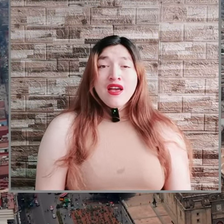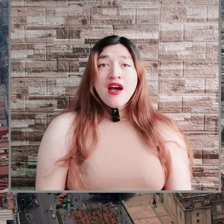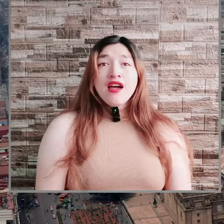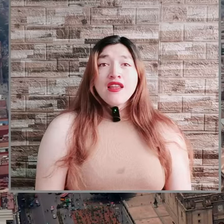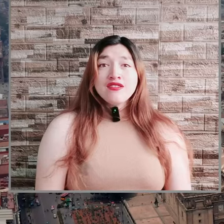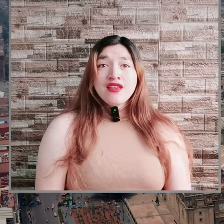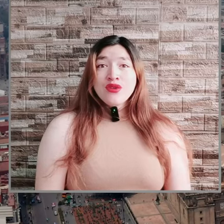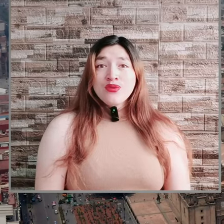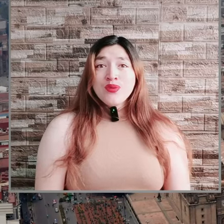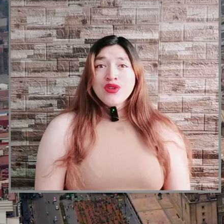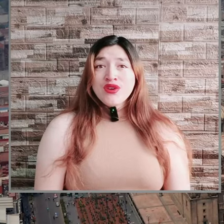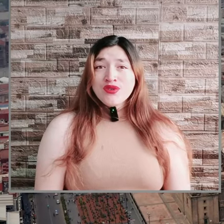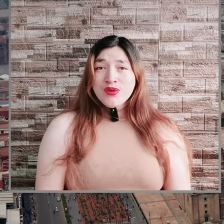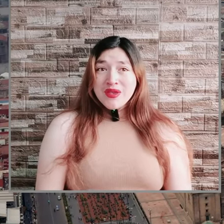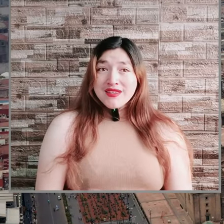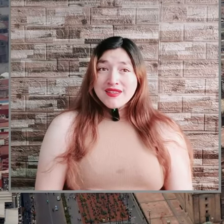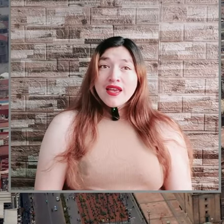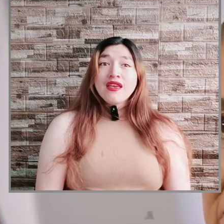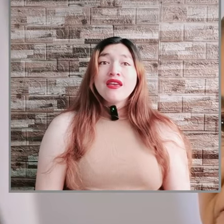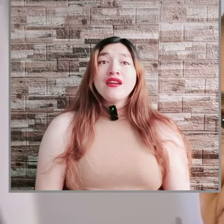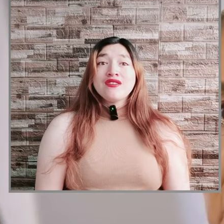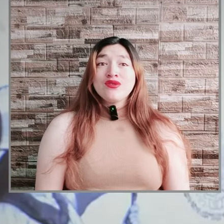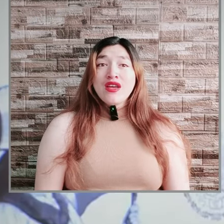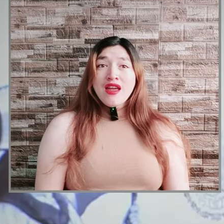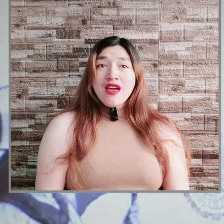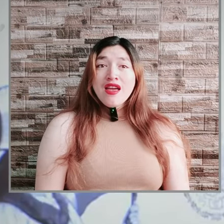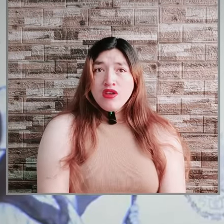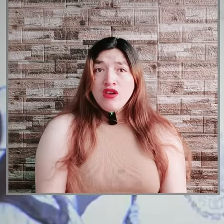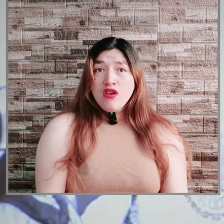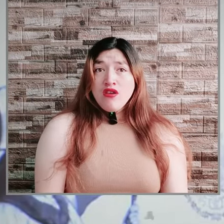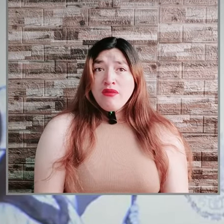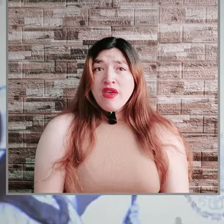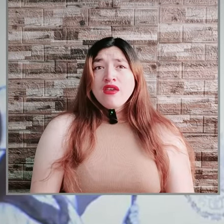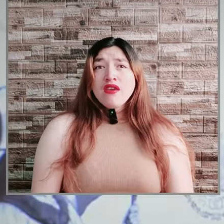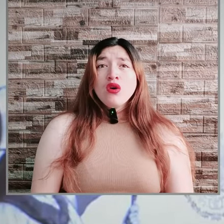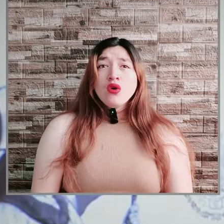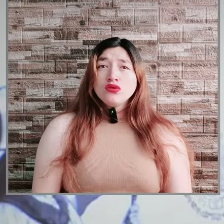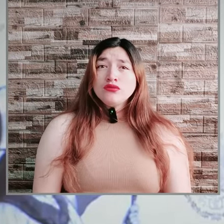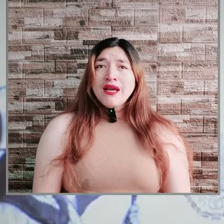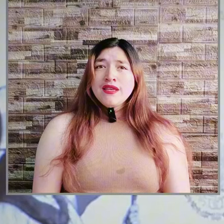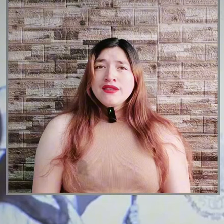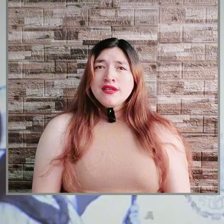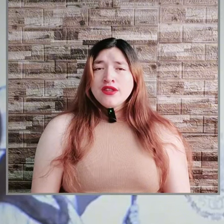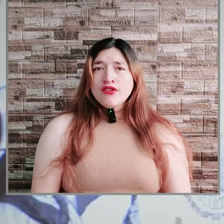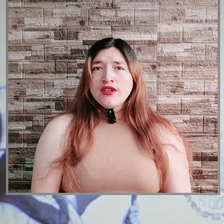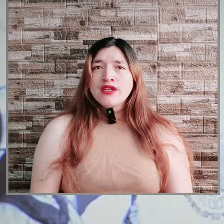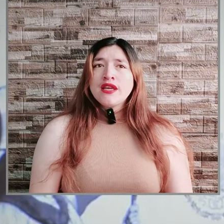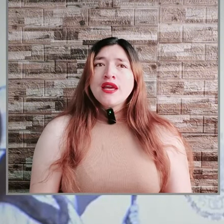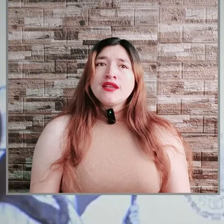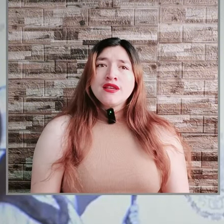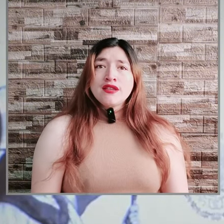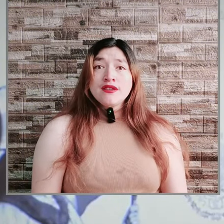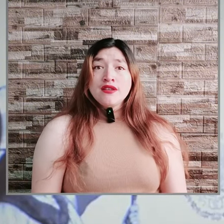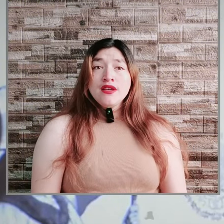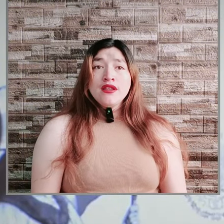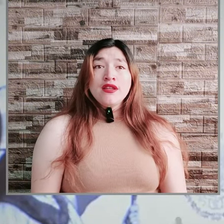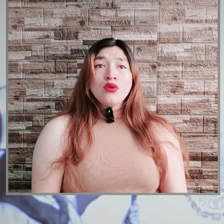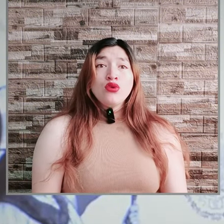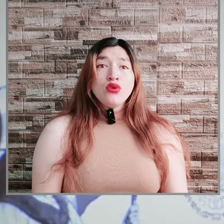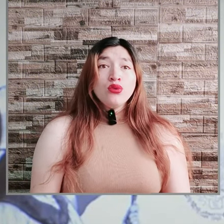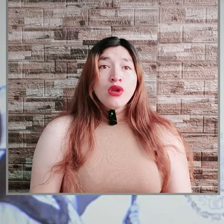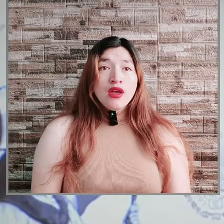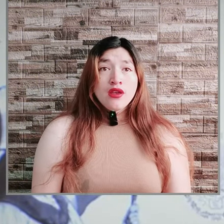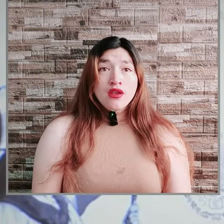país, ha lanzado un poderoso mensaje que resonará. México, un país lleno de riquezas,